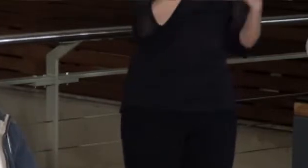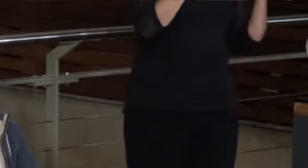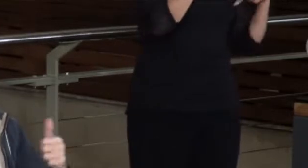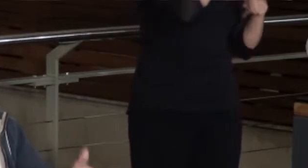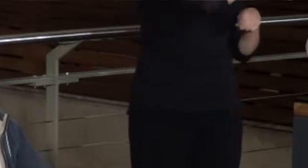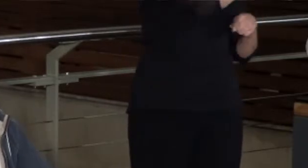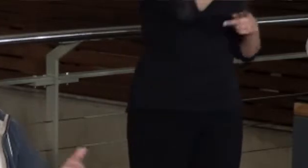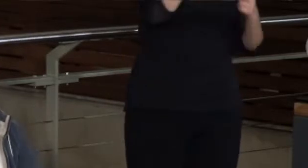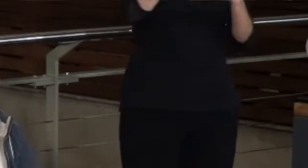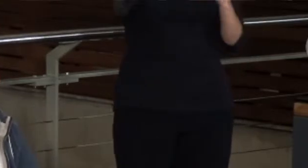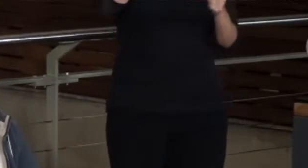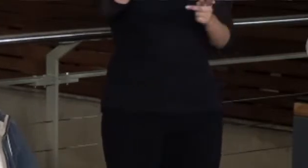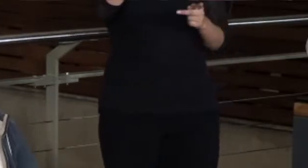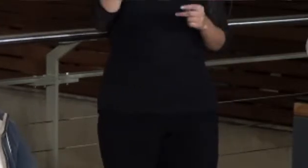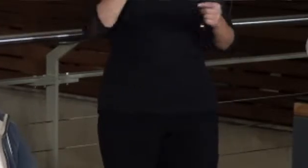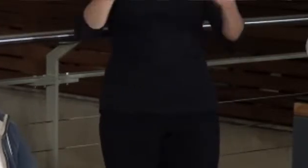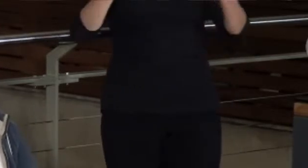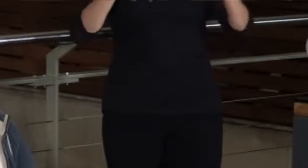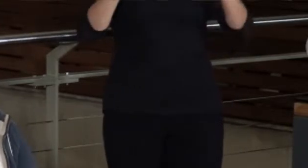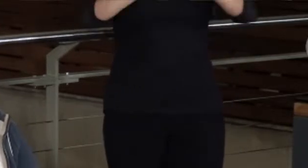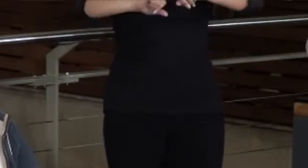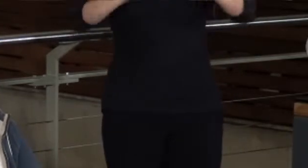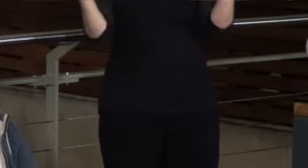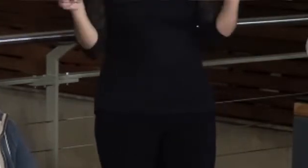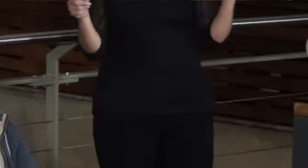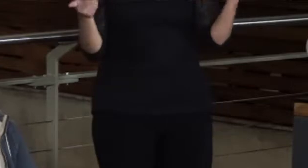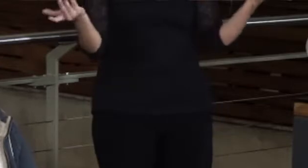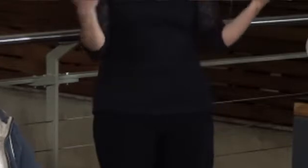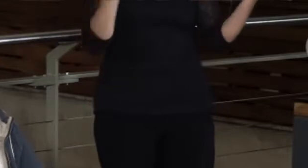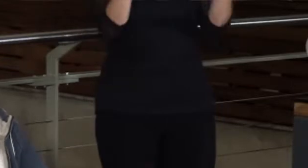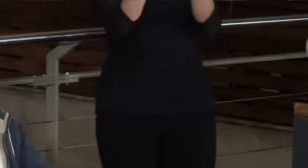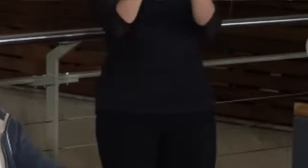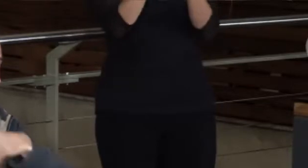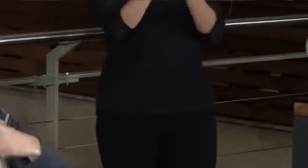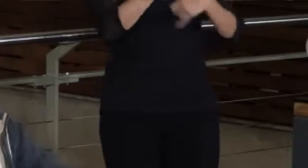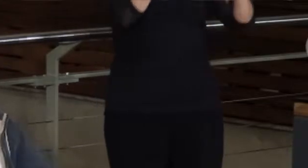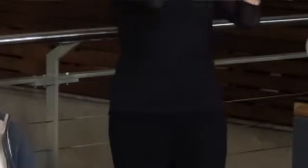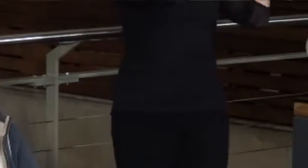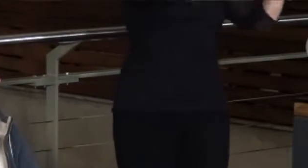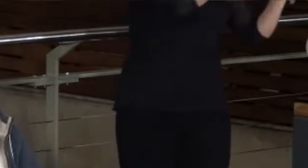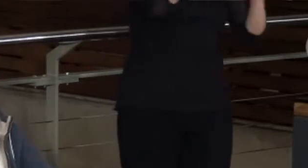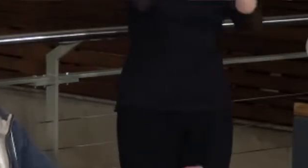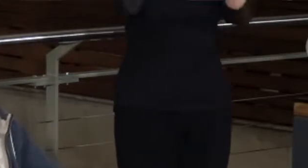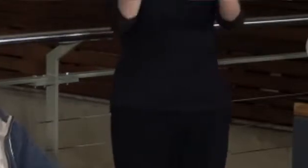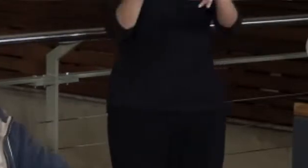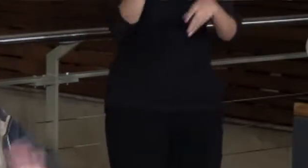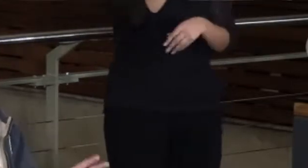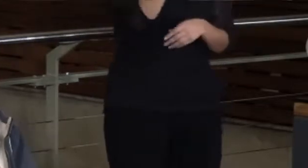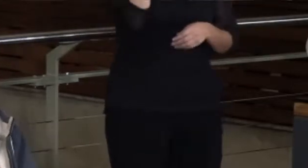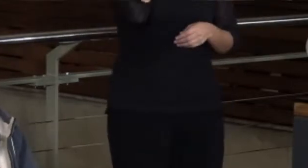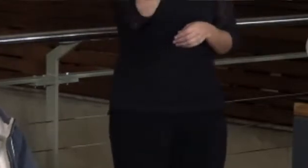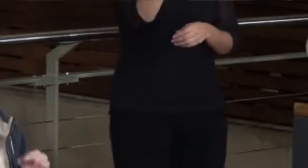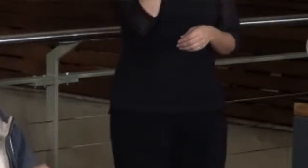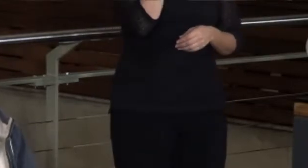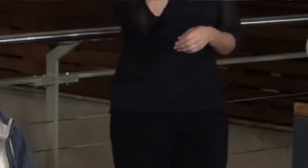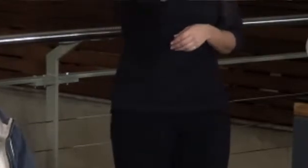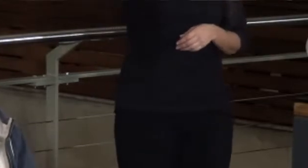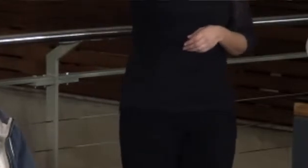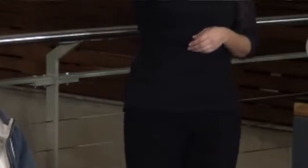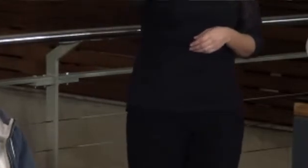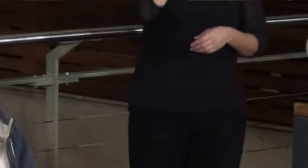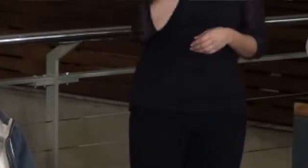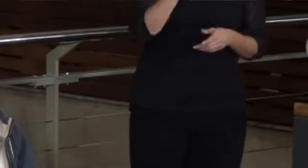me enojo los niños si no quiere comer a dormir sin comer no sé que es algo lo mismo no hago nada